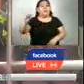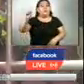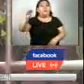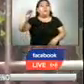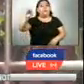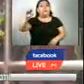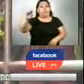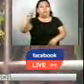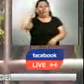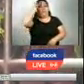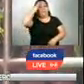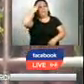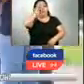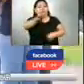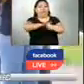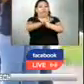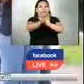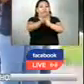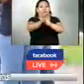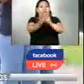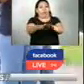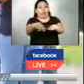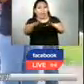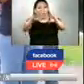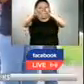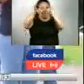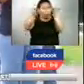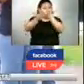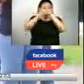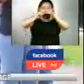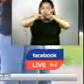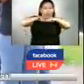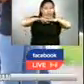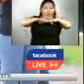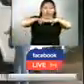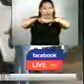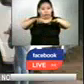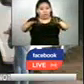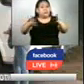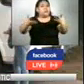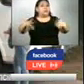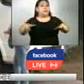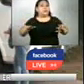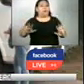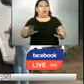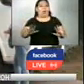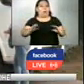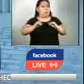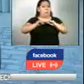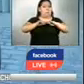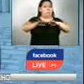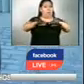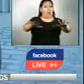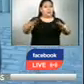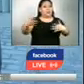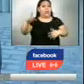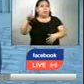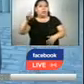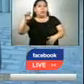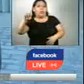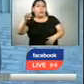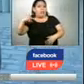la variante Omicron ha ido avanzando en el mundo, ha ido prácticamente prevaleciendo incluso sobre la variante